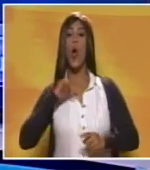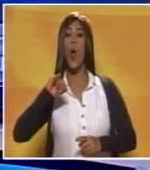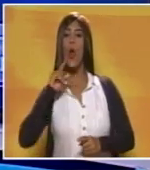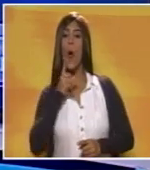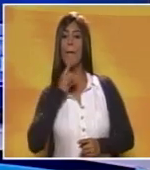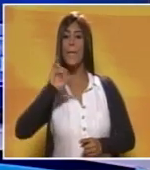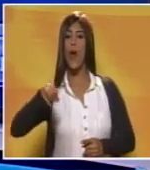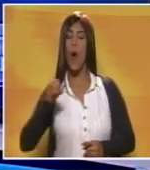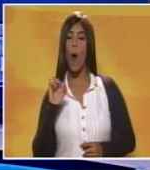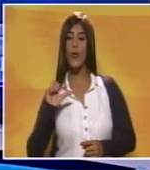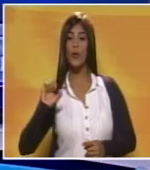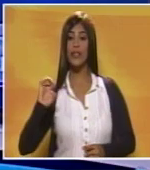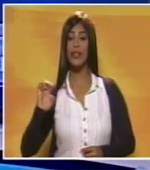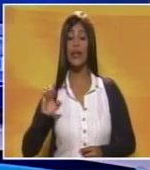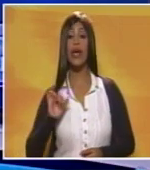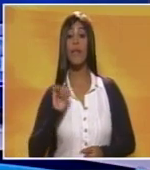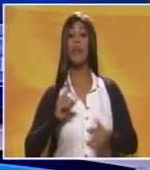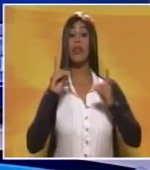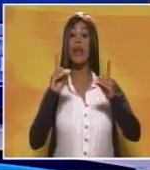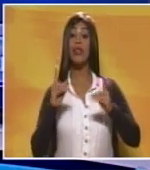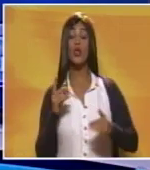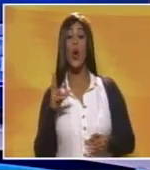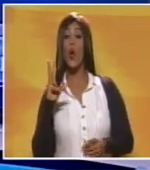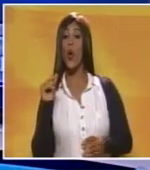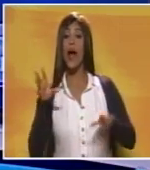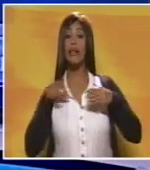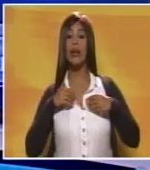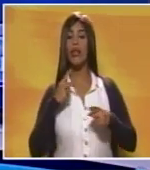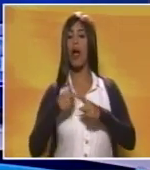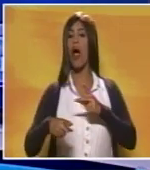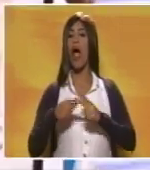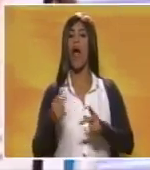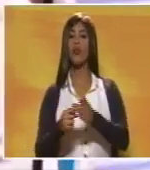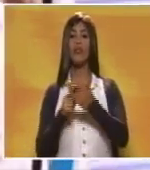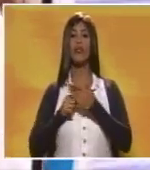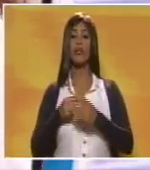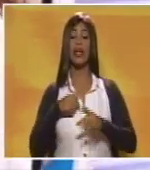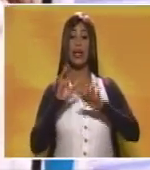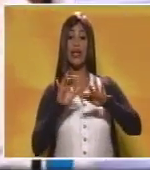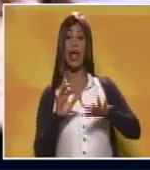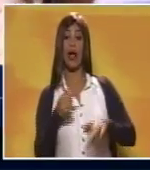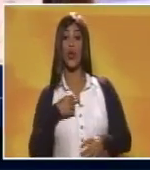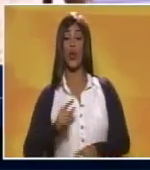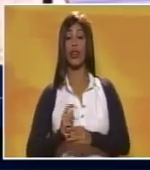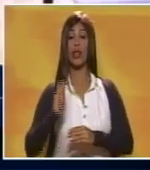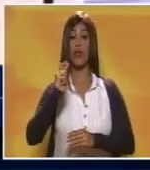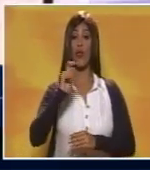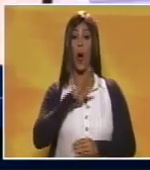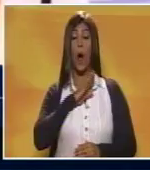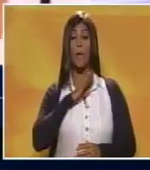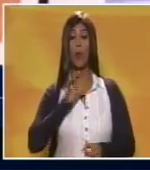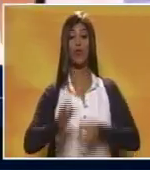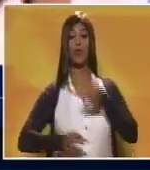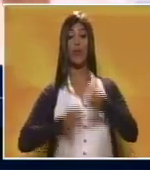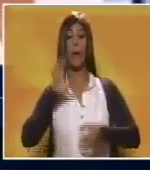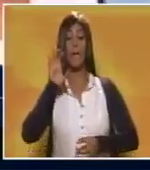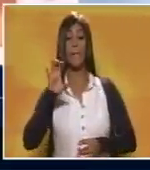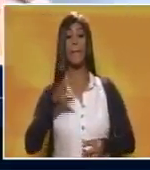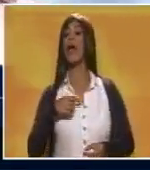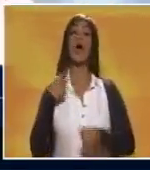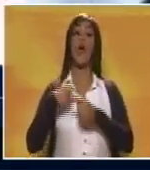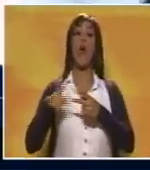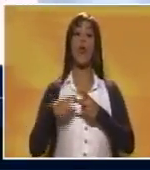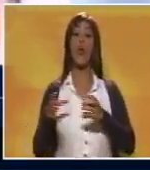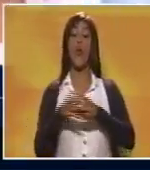Montt, una decisión contra la que no cabe ningún recurso. El secretario del mayor tribunal del país explicó que el Pleno de